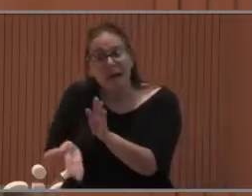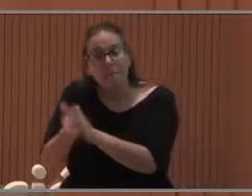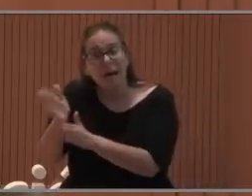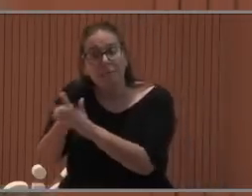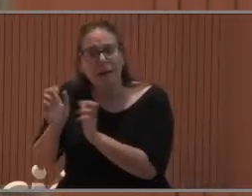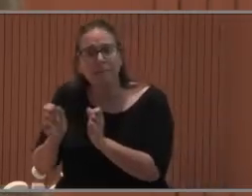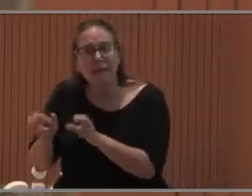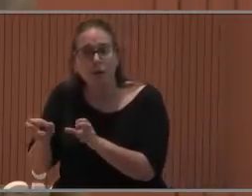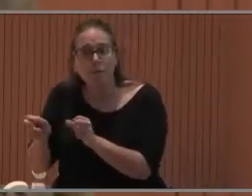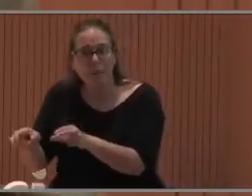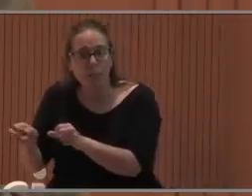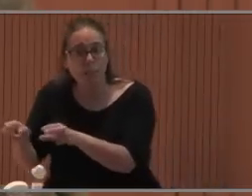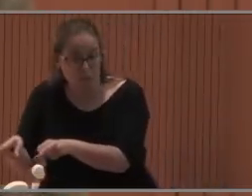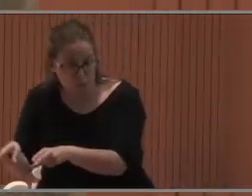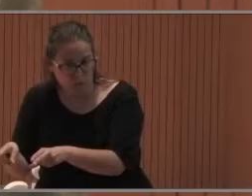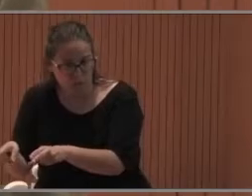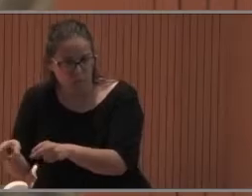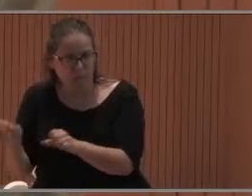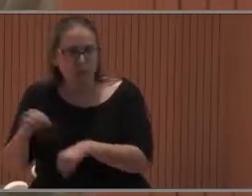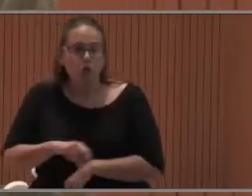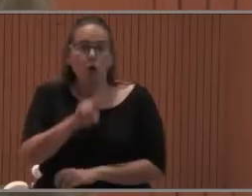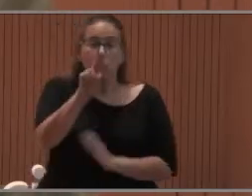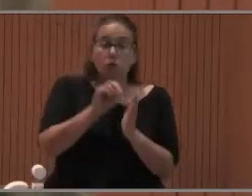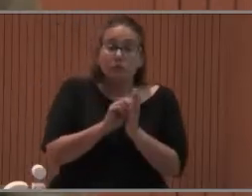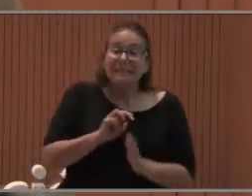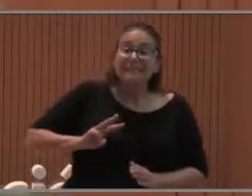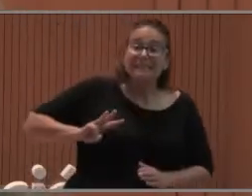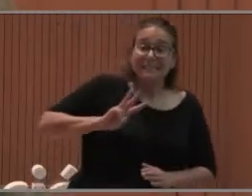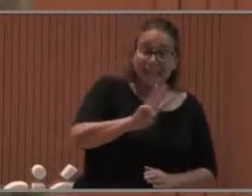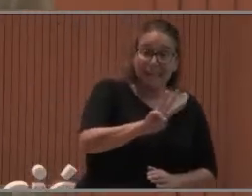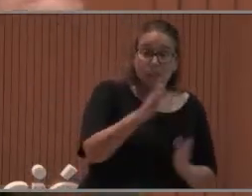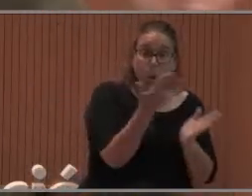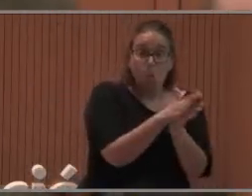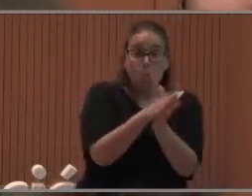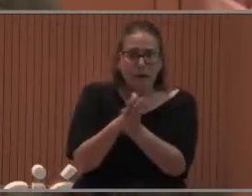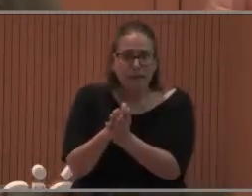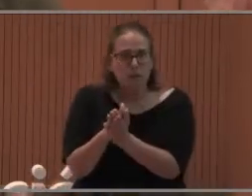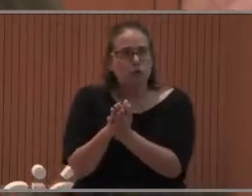año 2003, que hubo 6.600 muertos por calor, solamente hubo